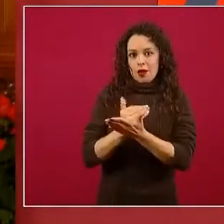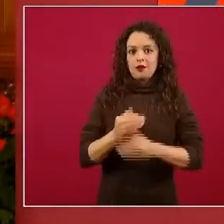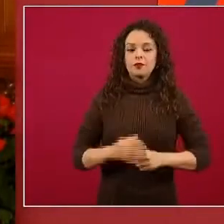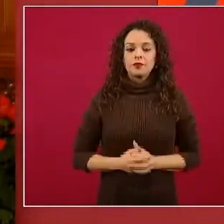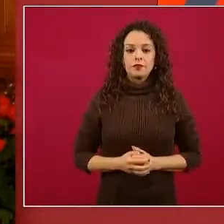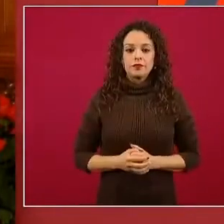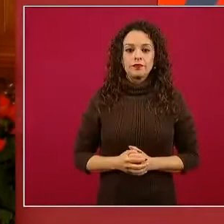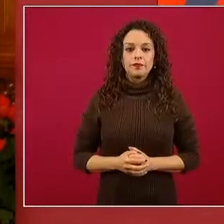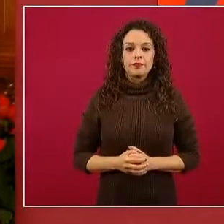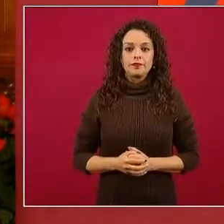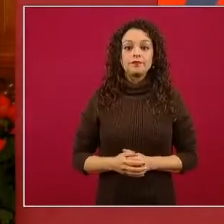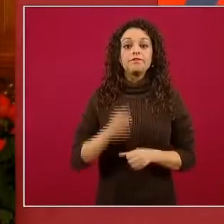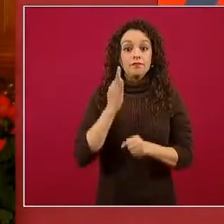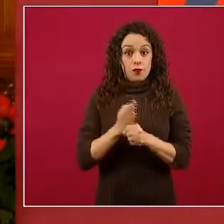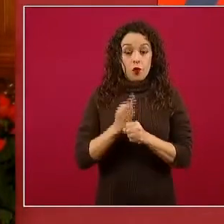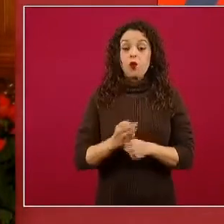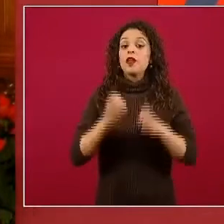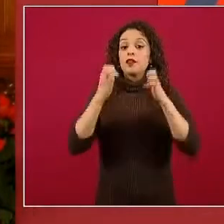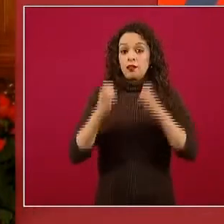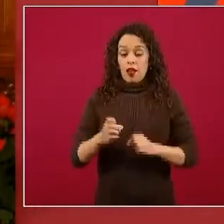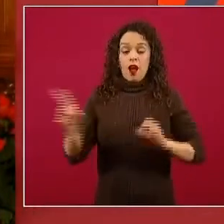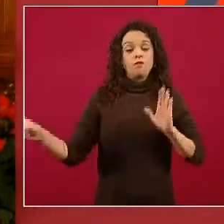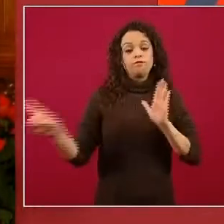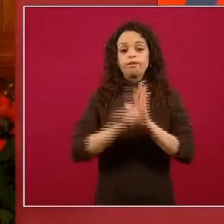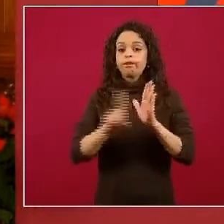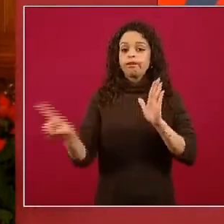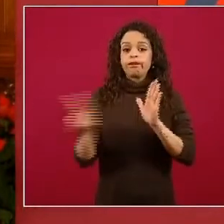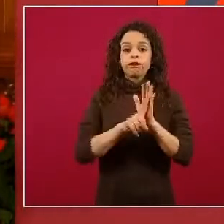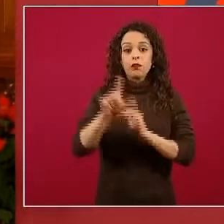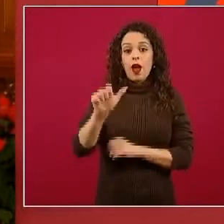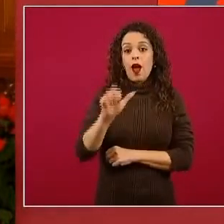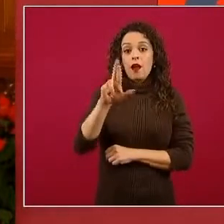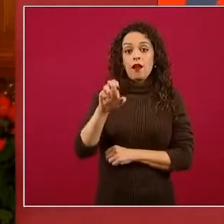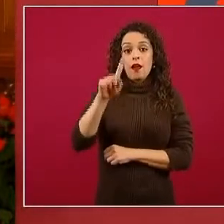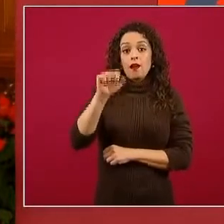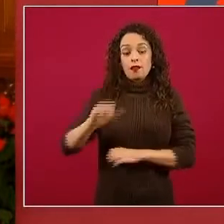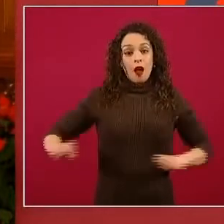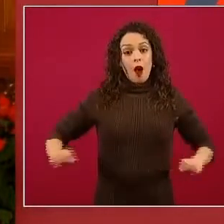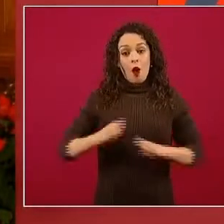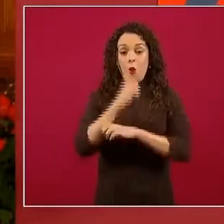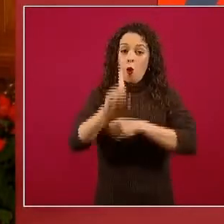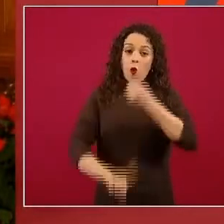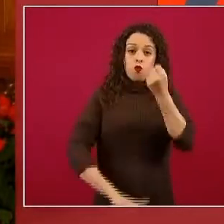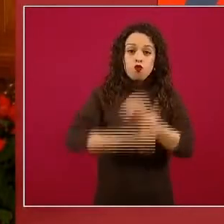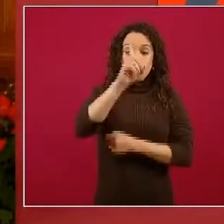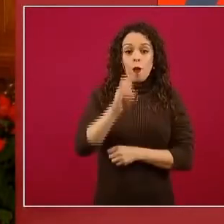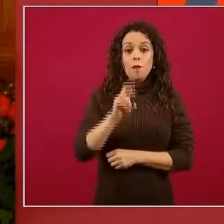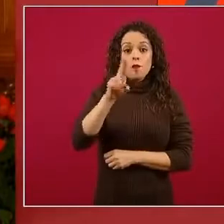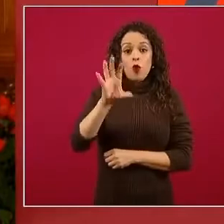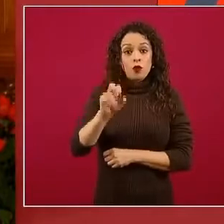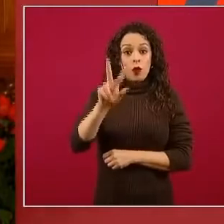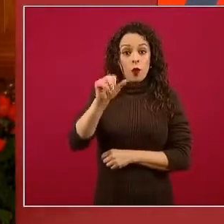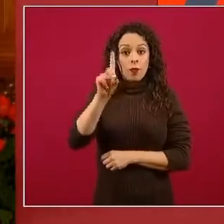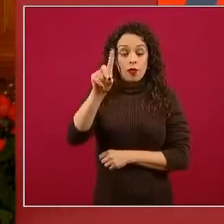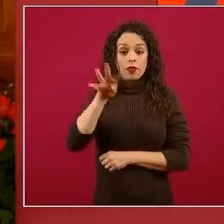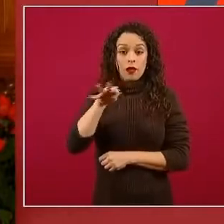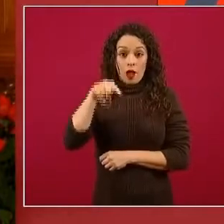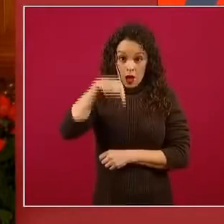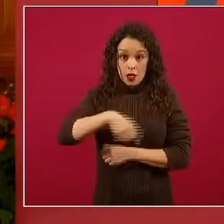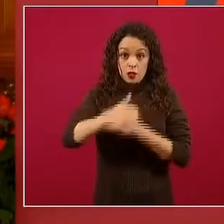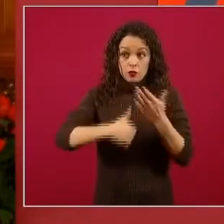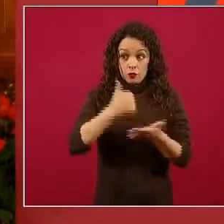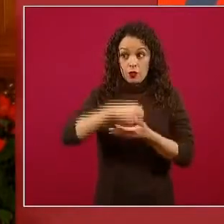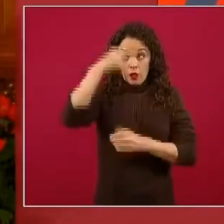Estamos en alerta por COVID-19, estamos en emergencia por COVID-19 en la Ciudad de México. No debe haber